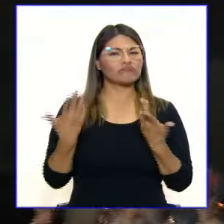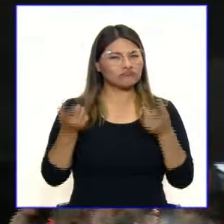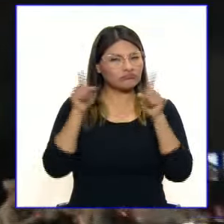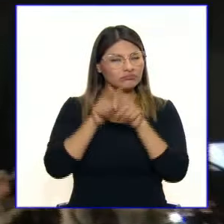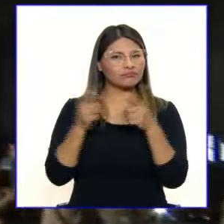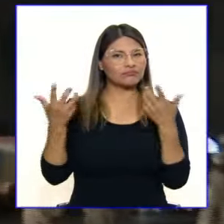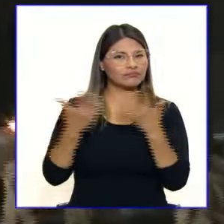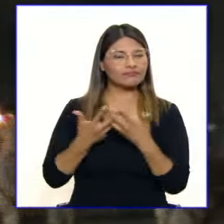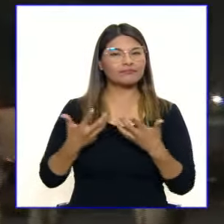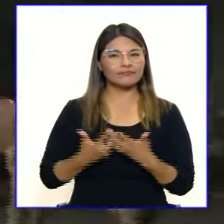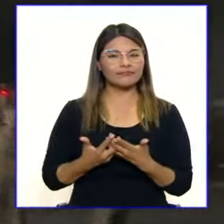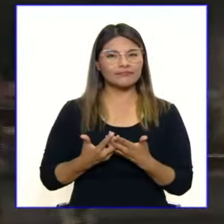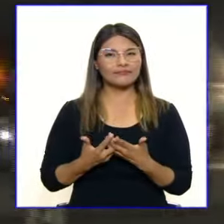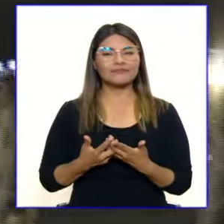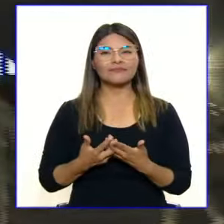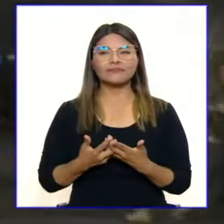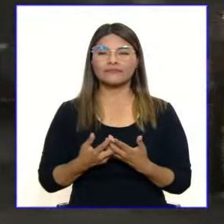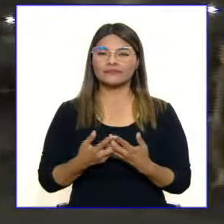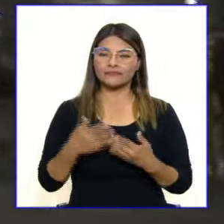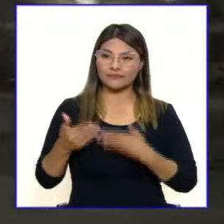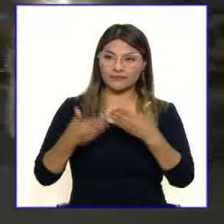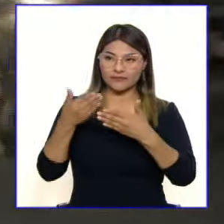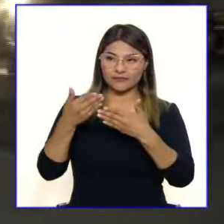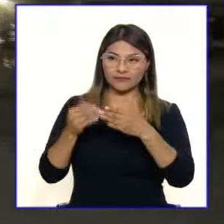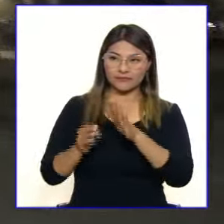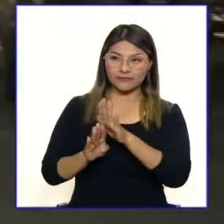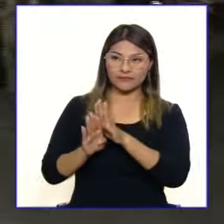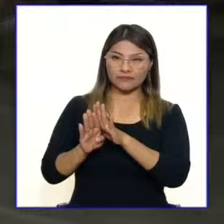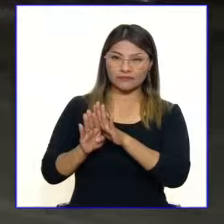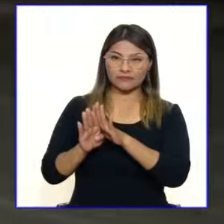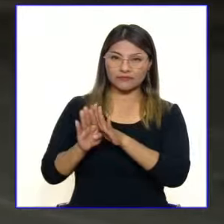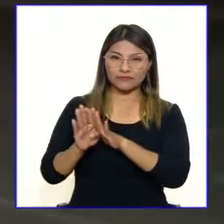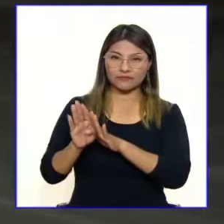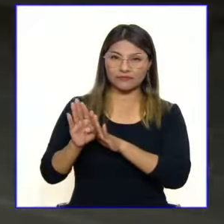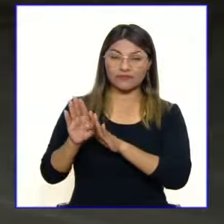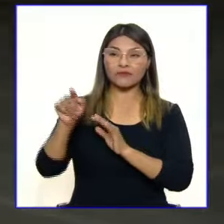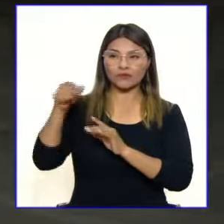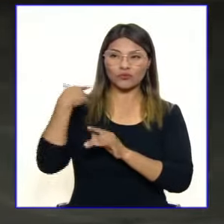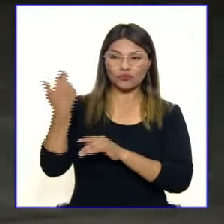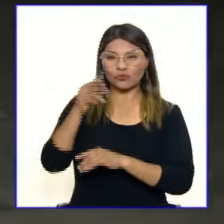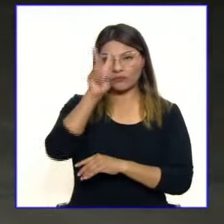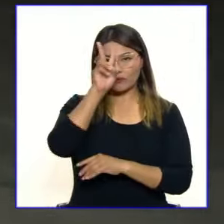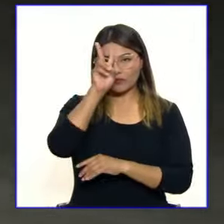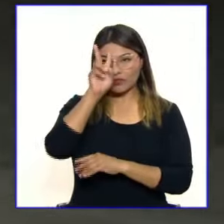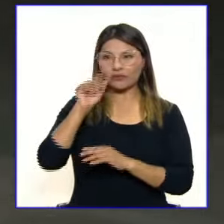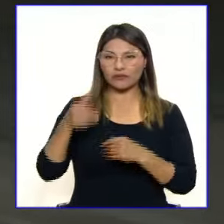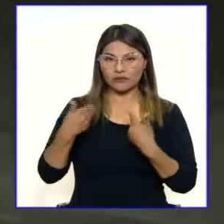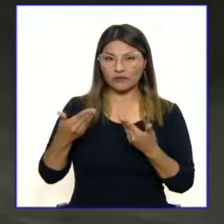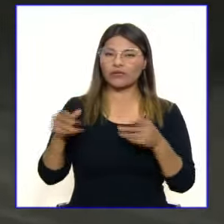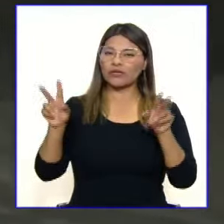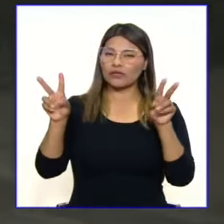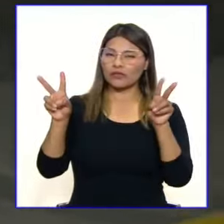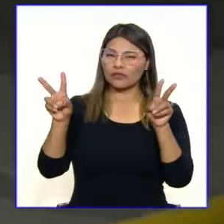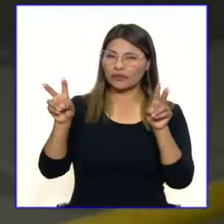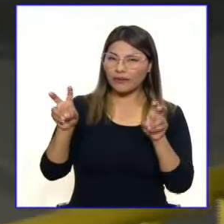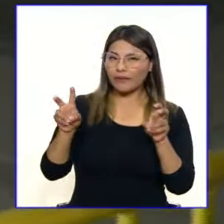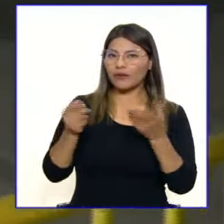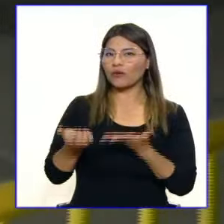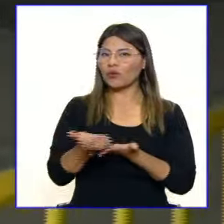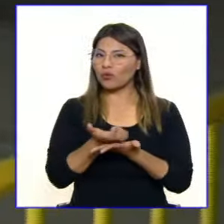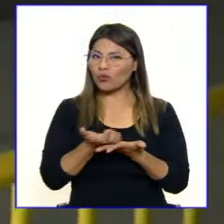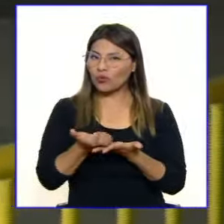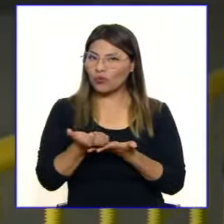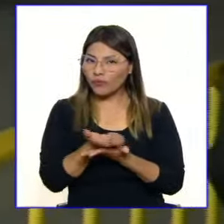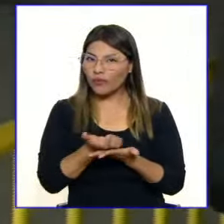entendimiento para lo que es el desarrollo de nuestro país en temas